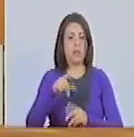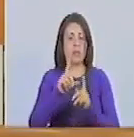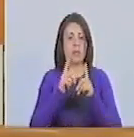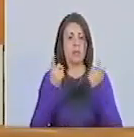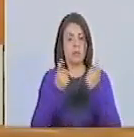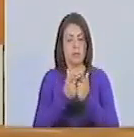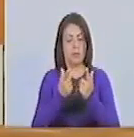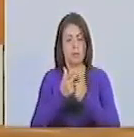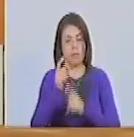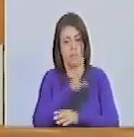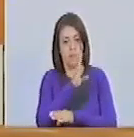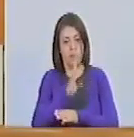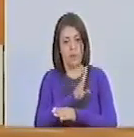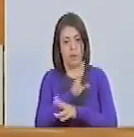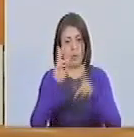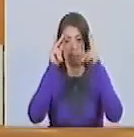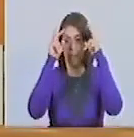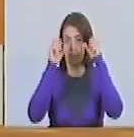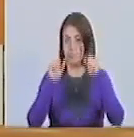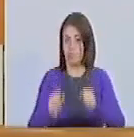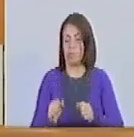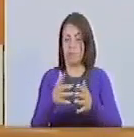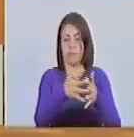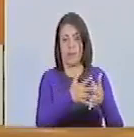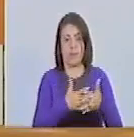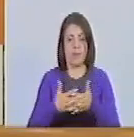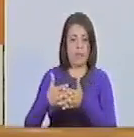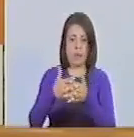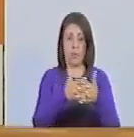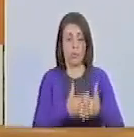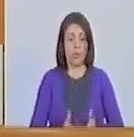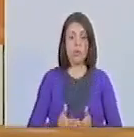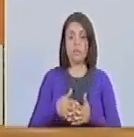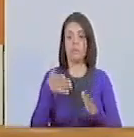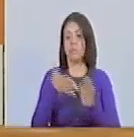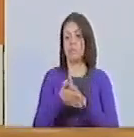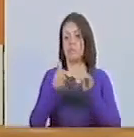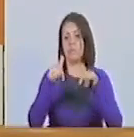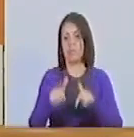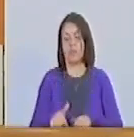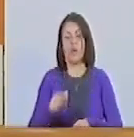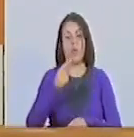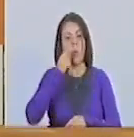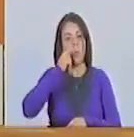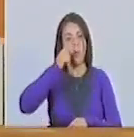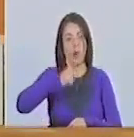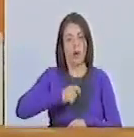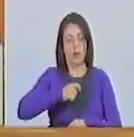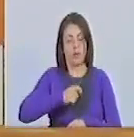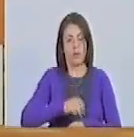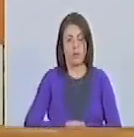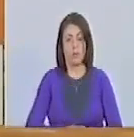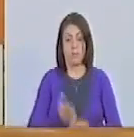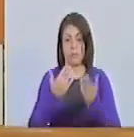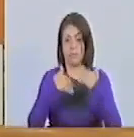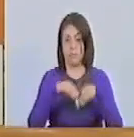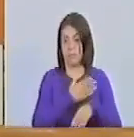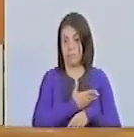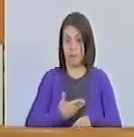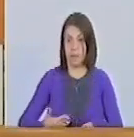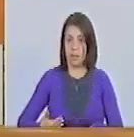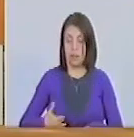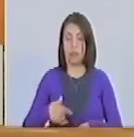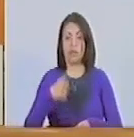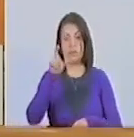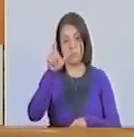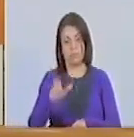laboratorios biológicos por especialistas estadounidenses en el territorio de Ucrania. Seguidamente, el presidente otorgó